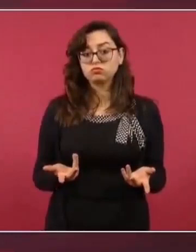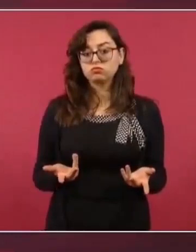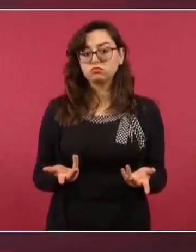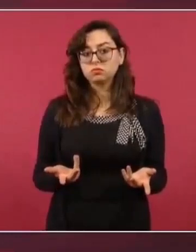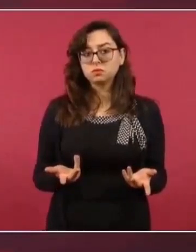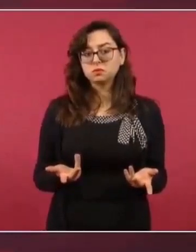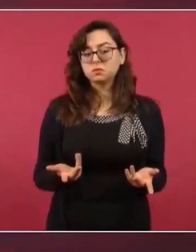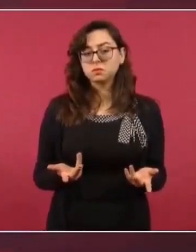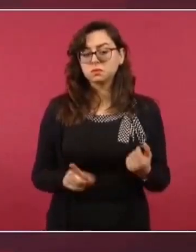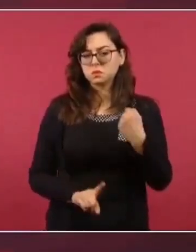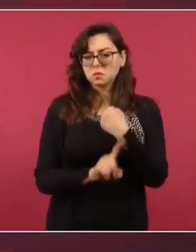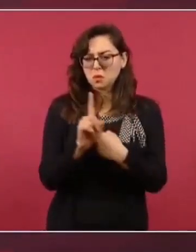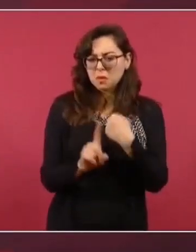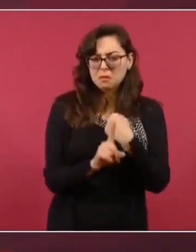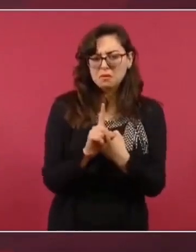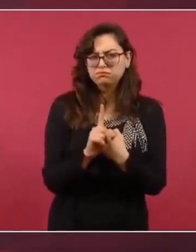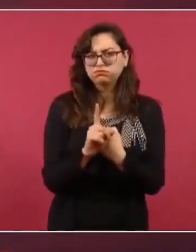no hay nada